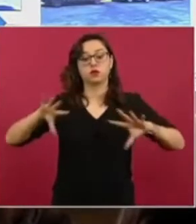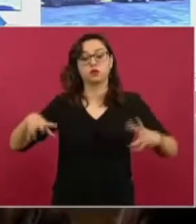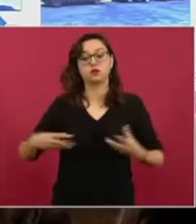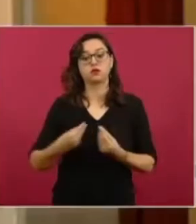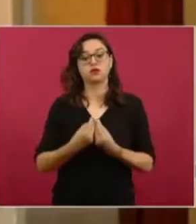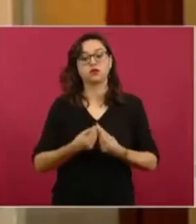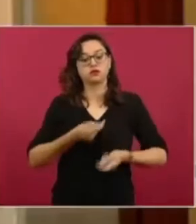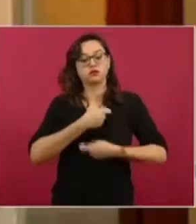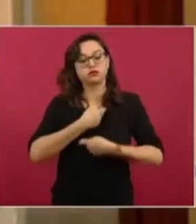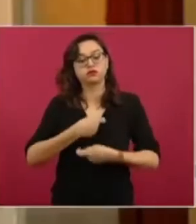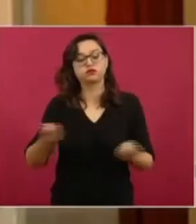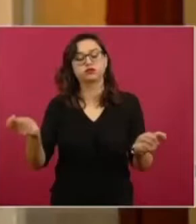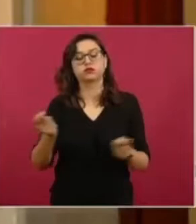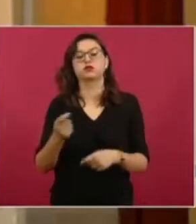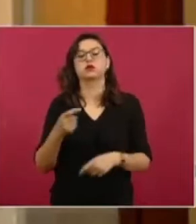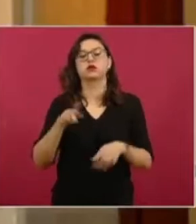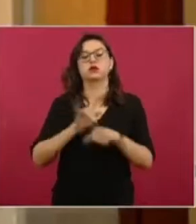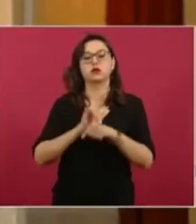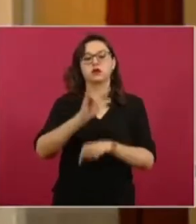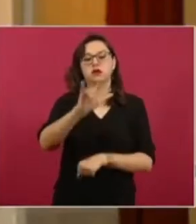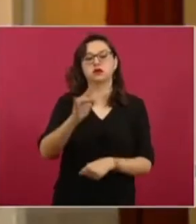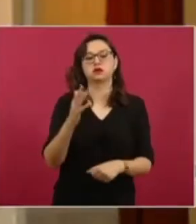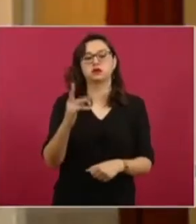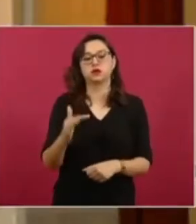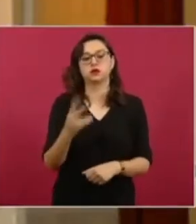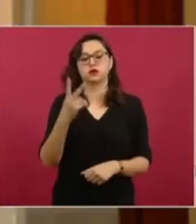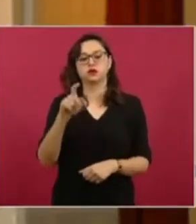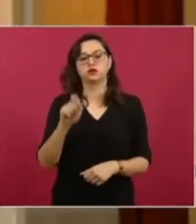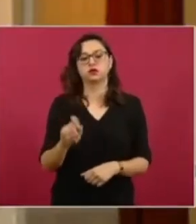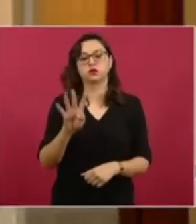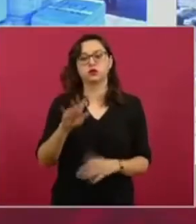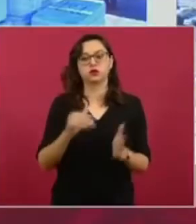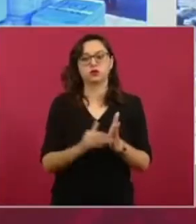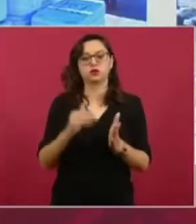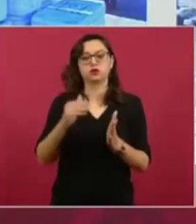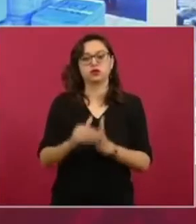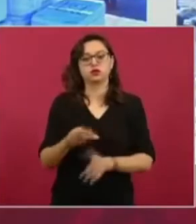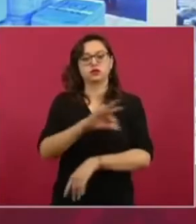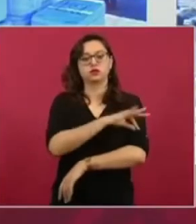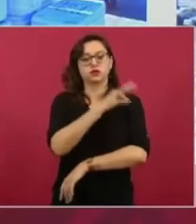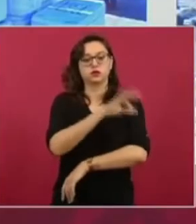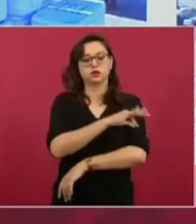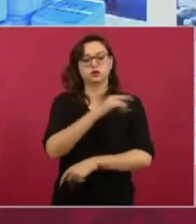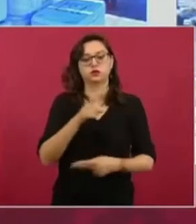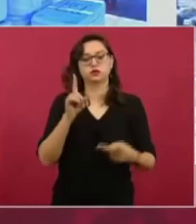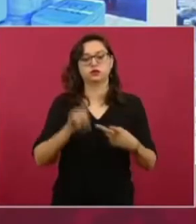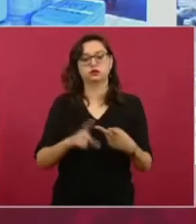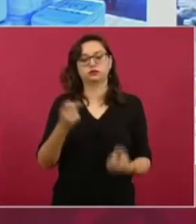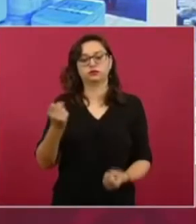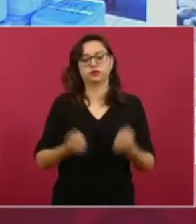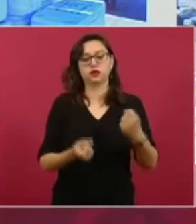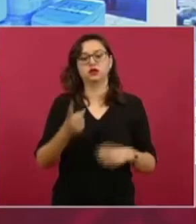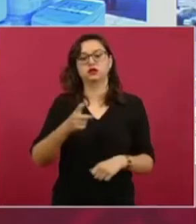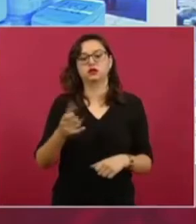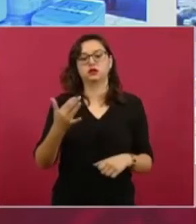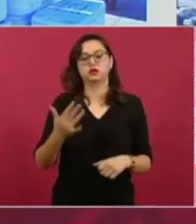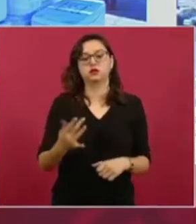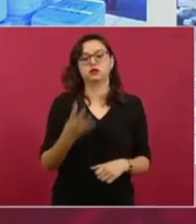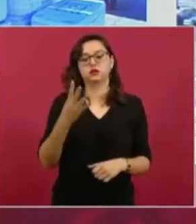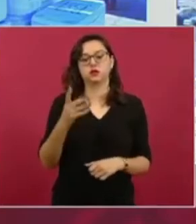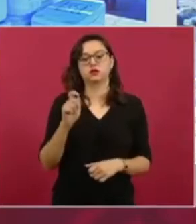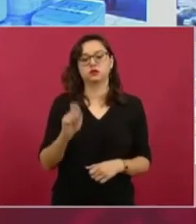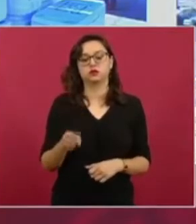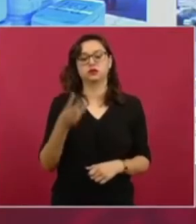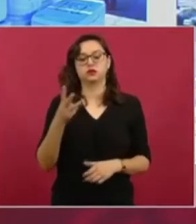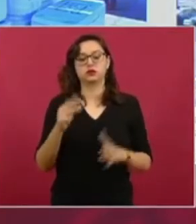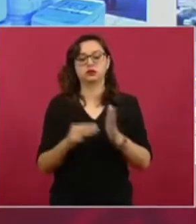vía aérea 52.4 millones de dosis, por vía terrestre